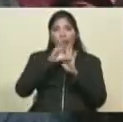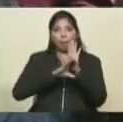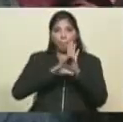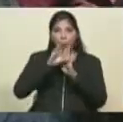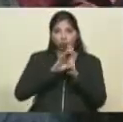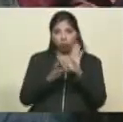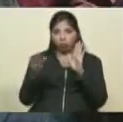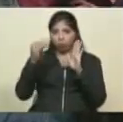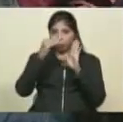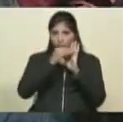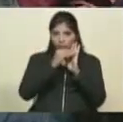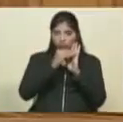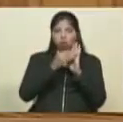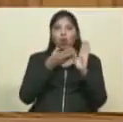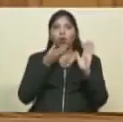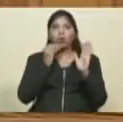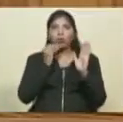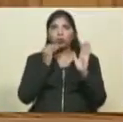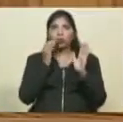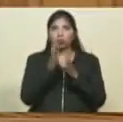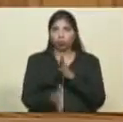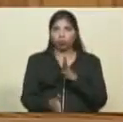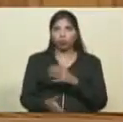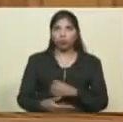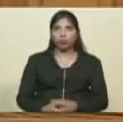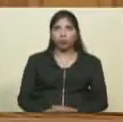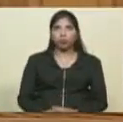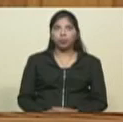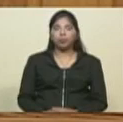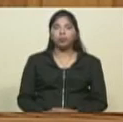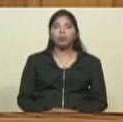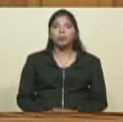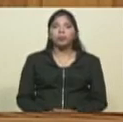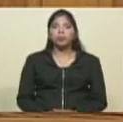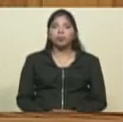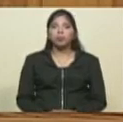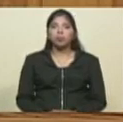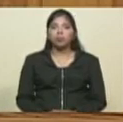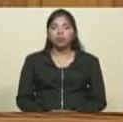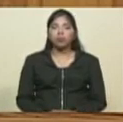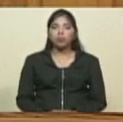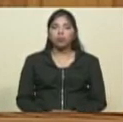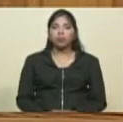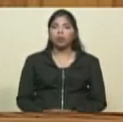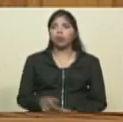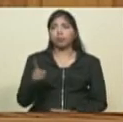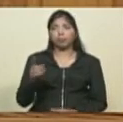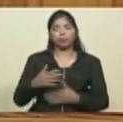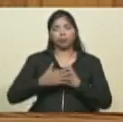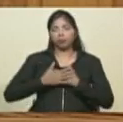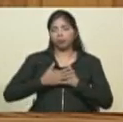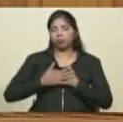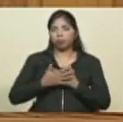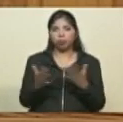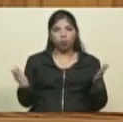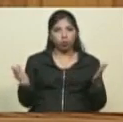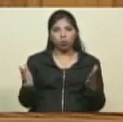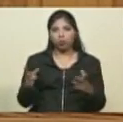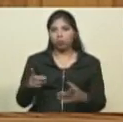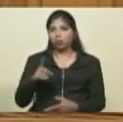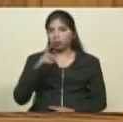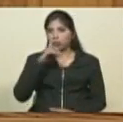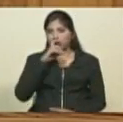de la Constitución Nacional, asunto sobre el cual expresó su disposición a trabajar con este